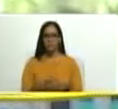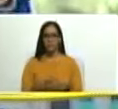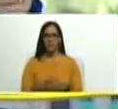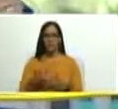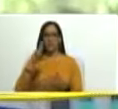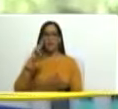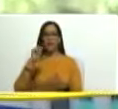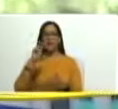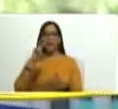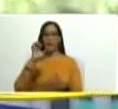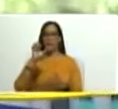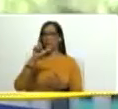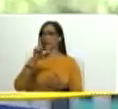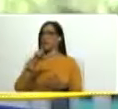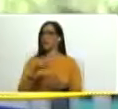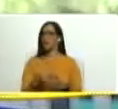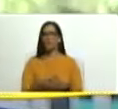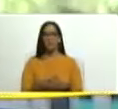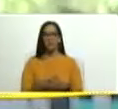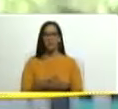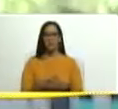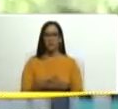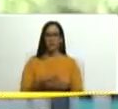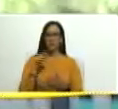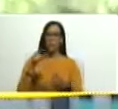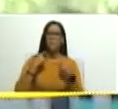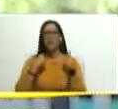Ravel, fracasado, antipatria.